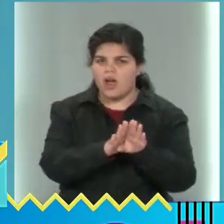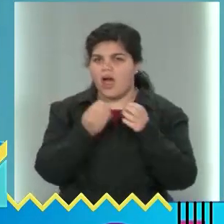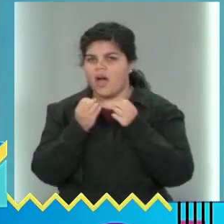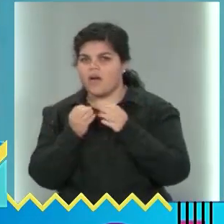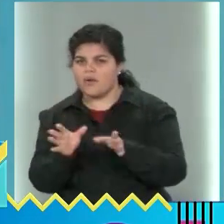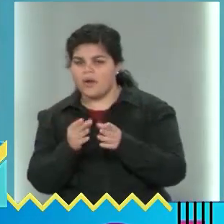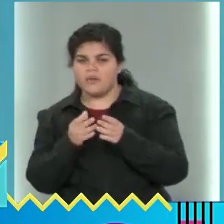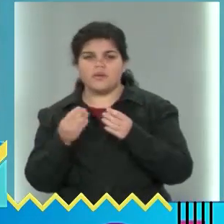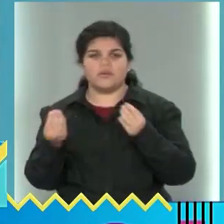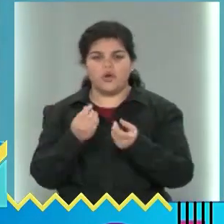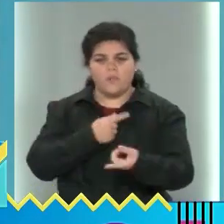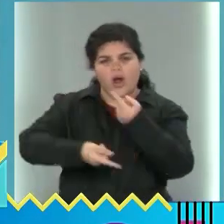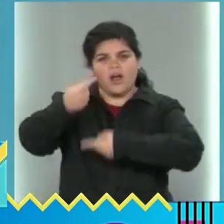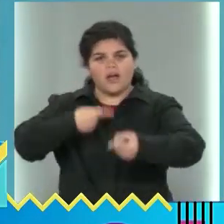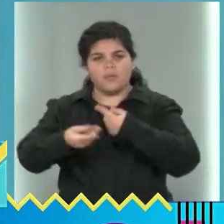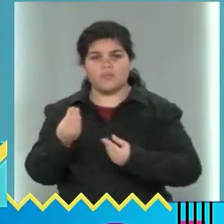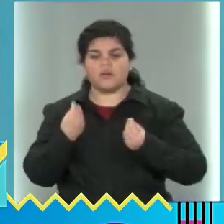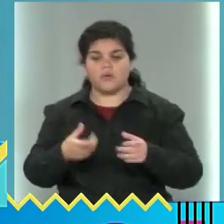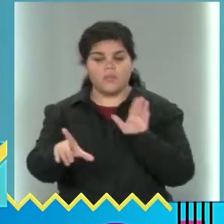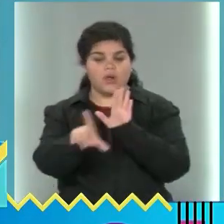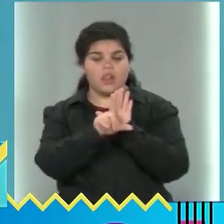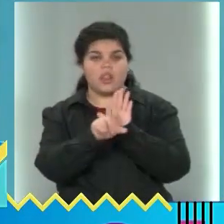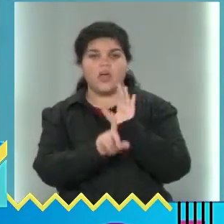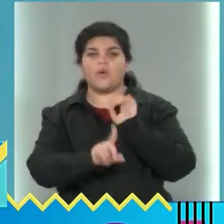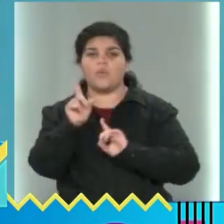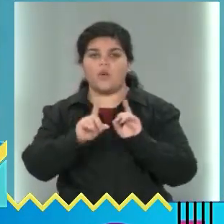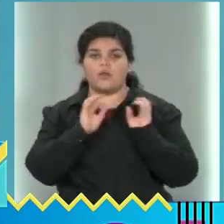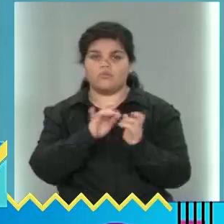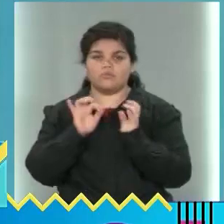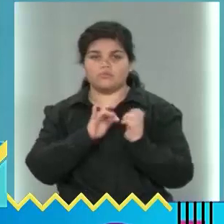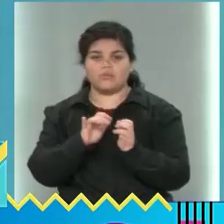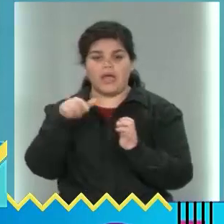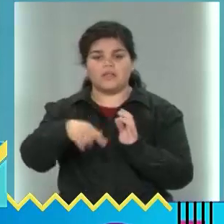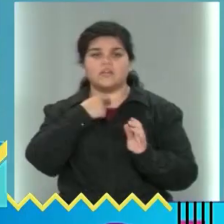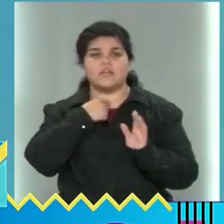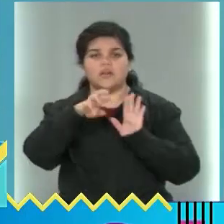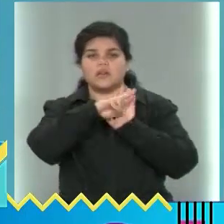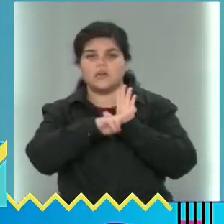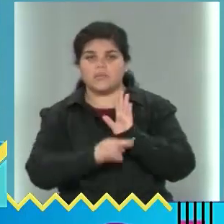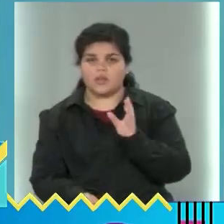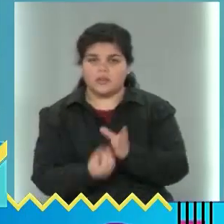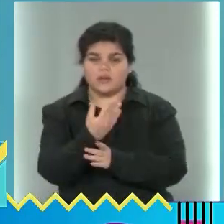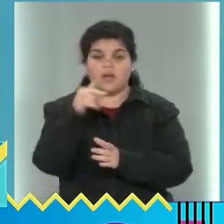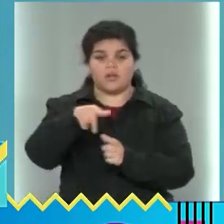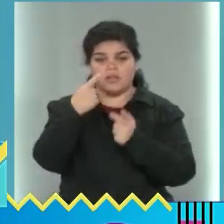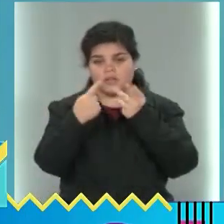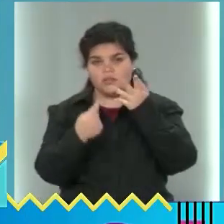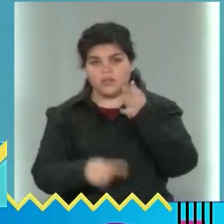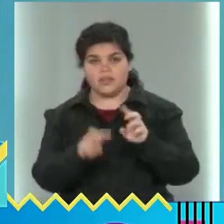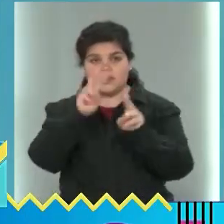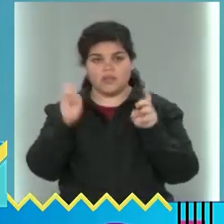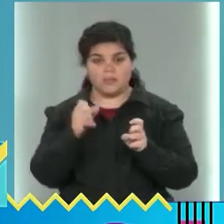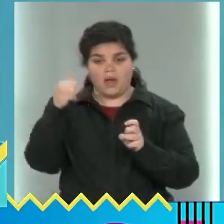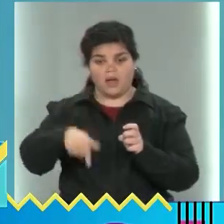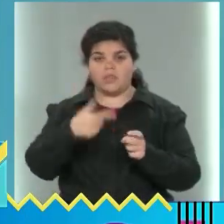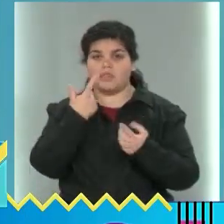están reconvirtiendo? ¿Y qué leyes se están tratando o se están intentando reglamentar? Bueno, son muchas cosas que vamos a intentar hablar hoy en Distintos